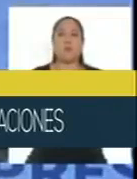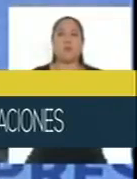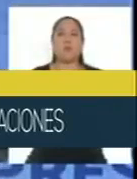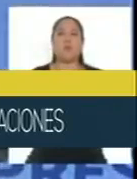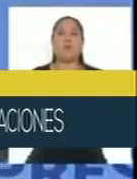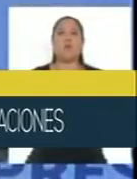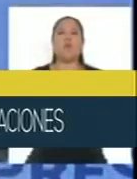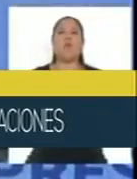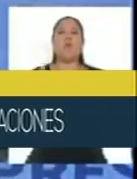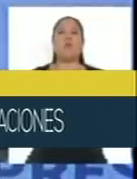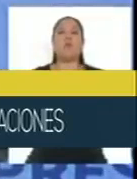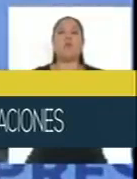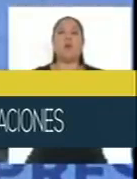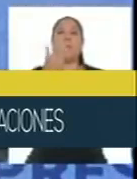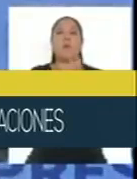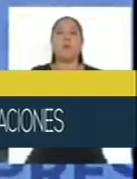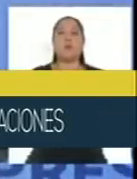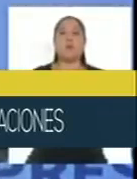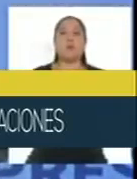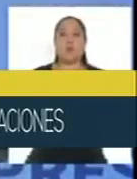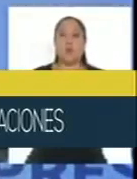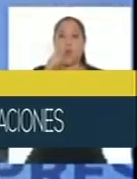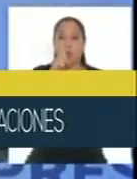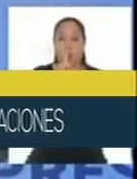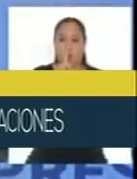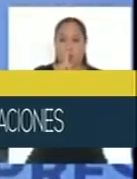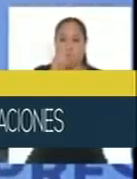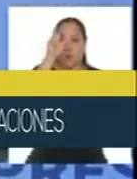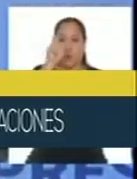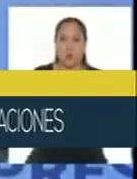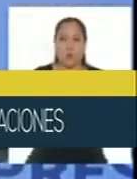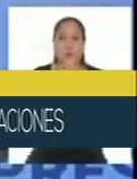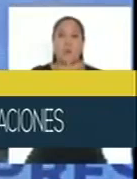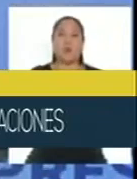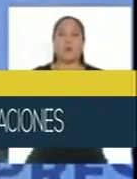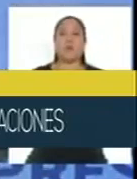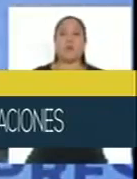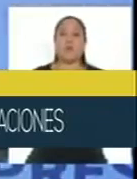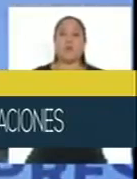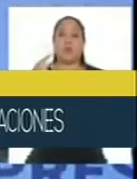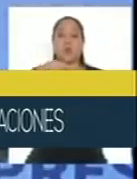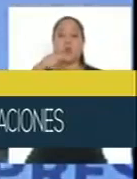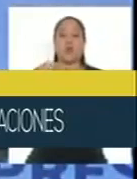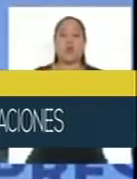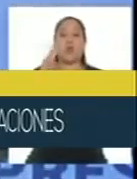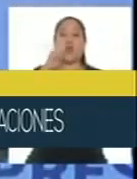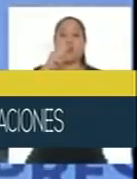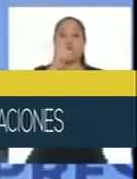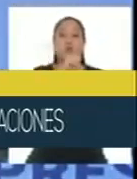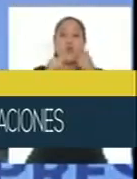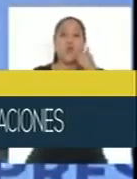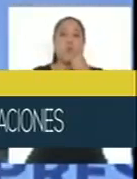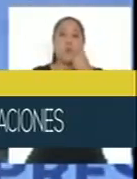fórmula presidencial, un candidato a presidente, dos